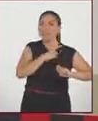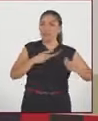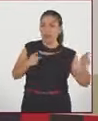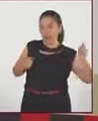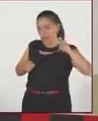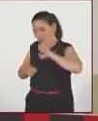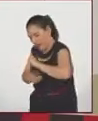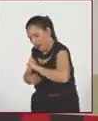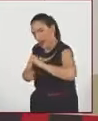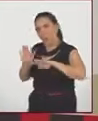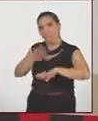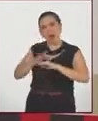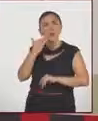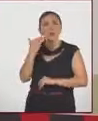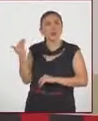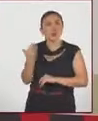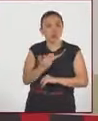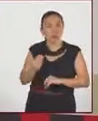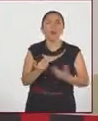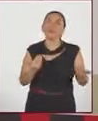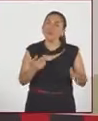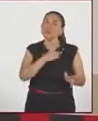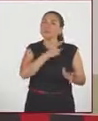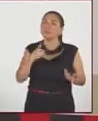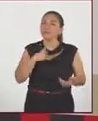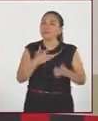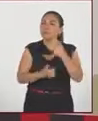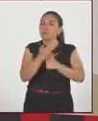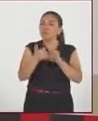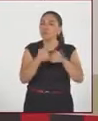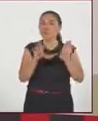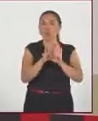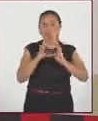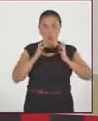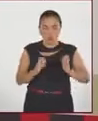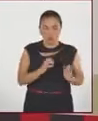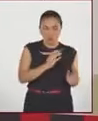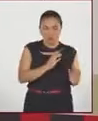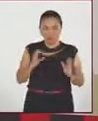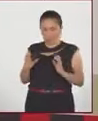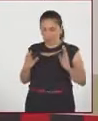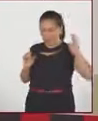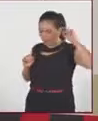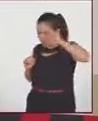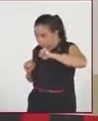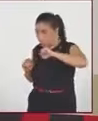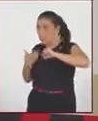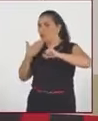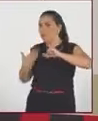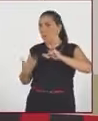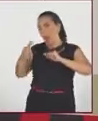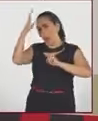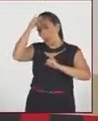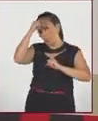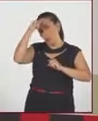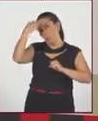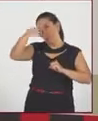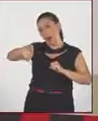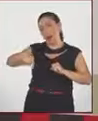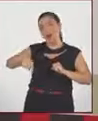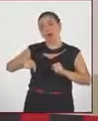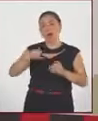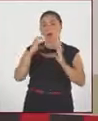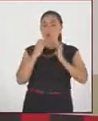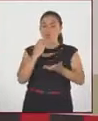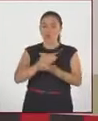Aquí buscar un poquito la manera, girar un poco el tronco, tratar de tener una buena distancia entre la